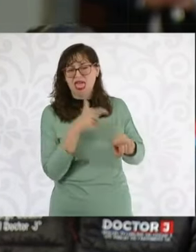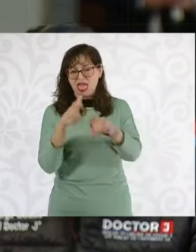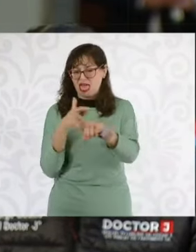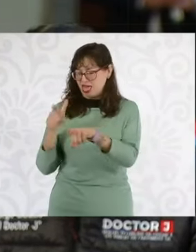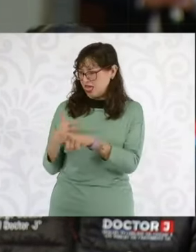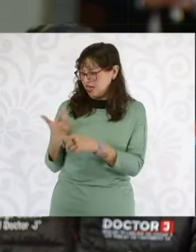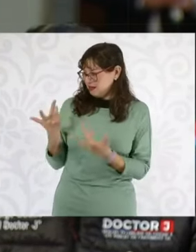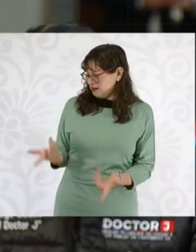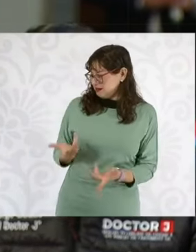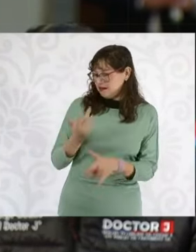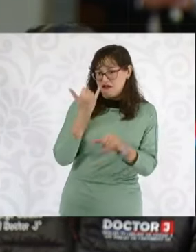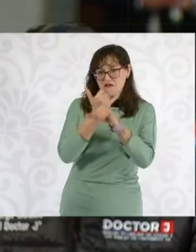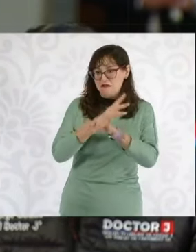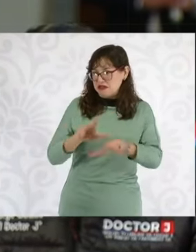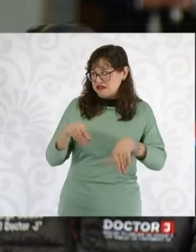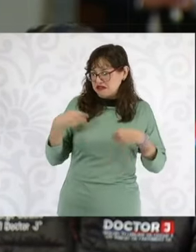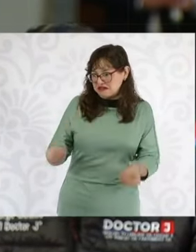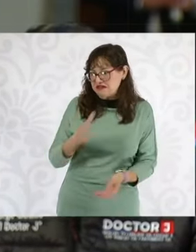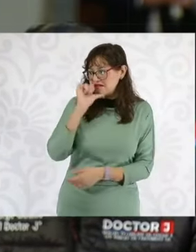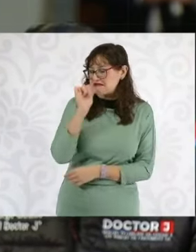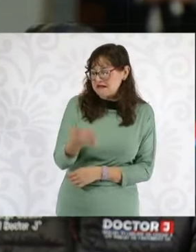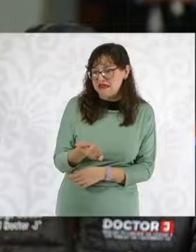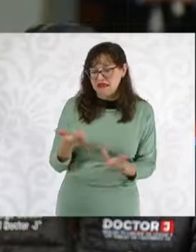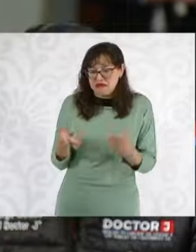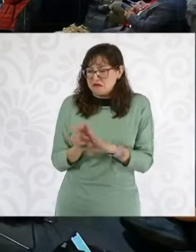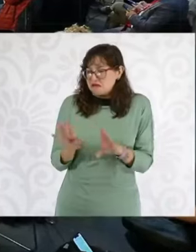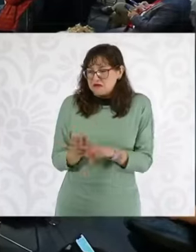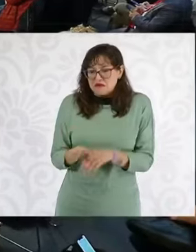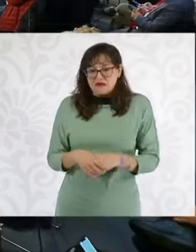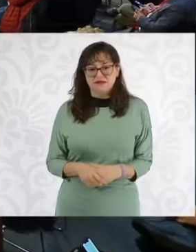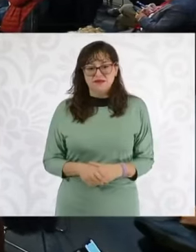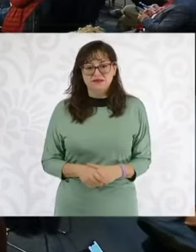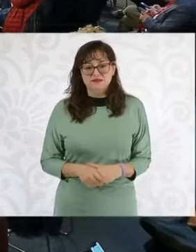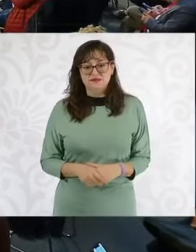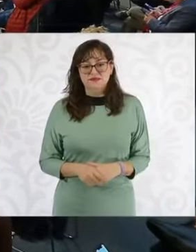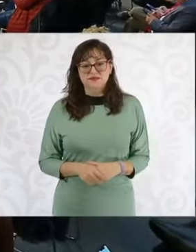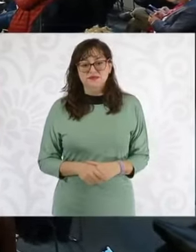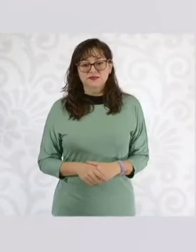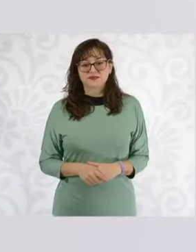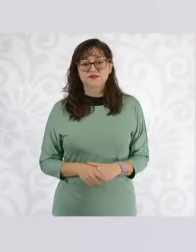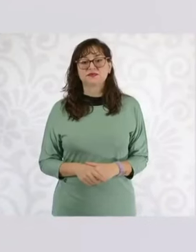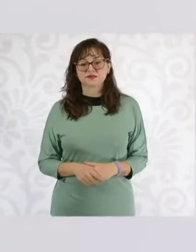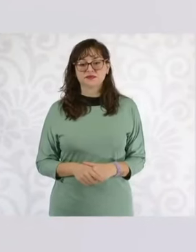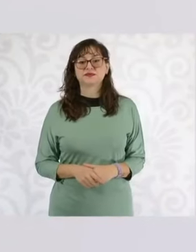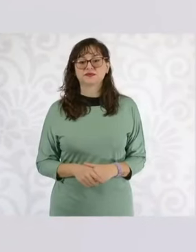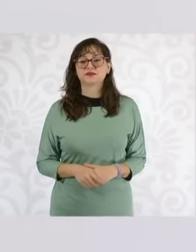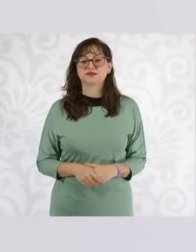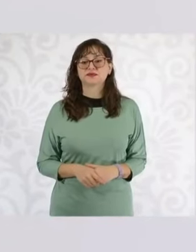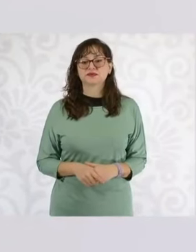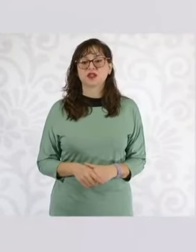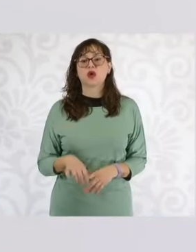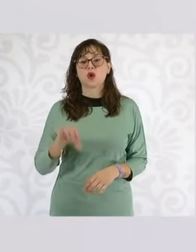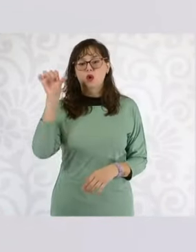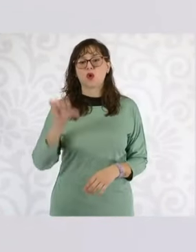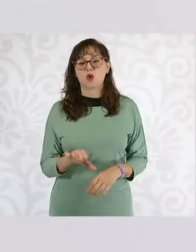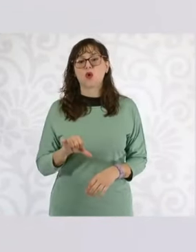esta falta de información sobre la detención del Mayo Zambada. Sí, lo comentamos hoy en el